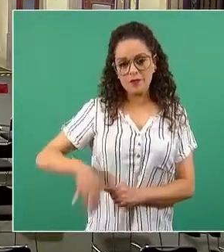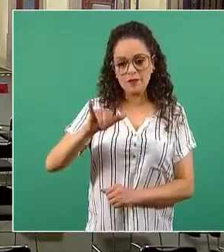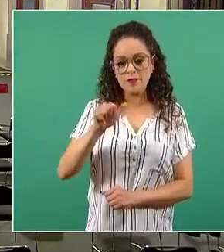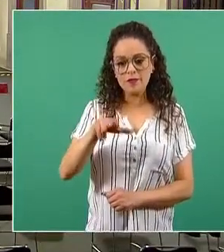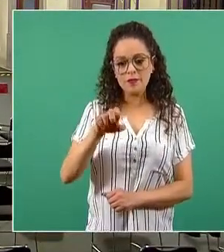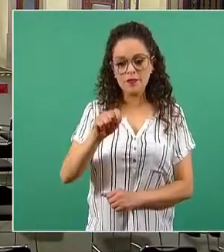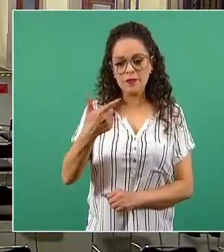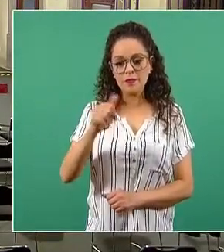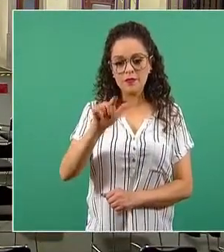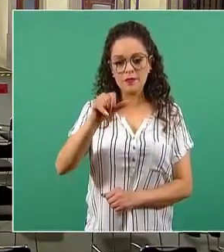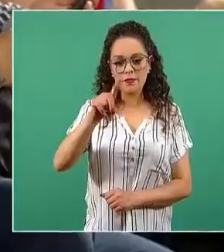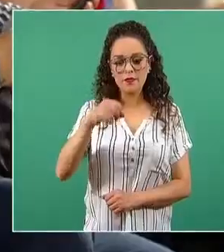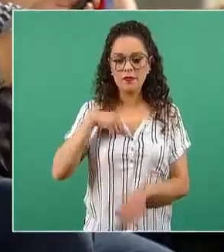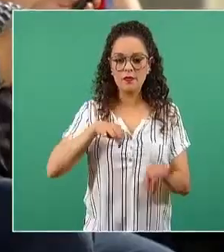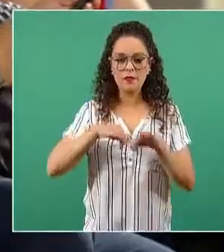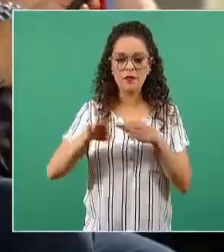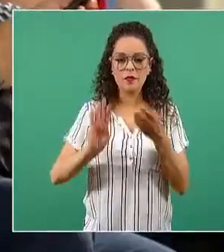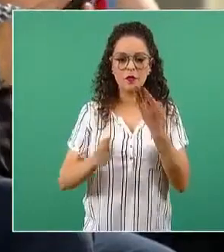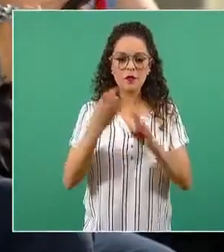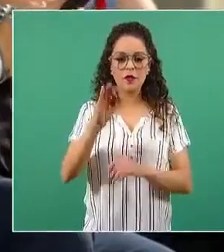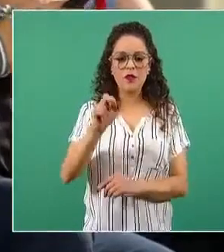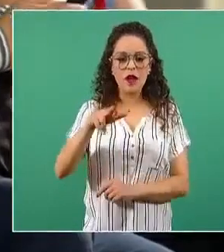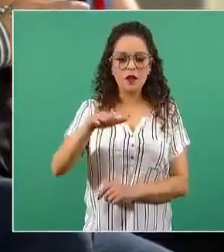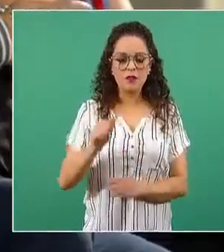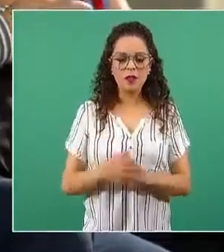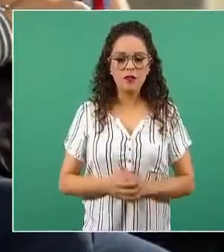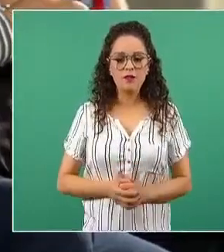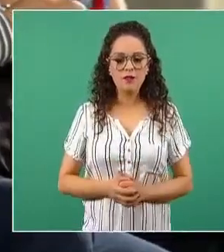Pharma. ¿Cómo ha